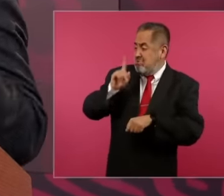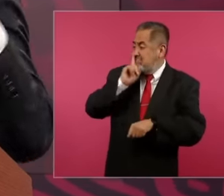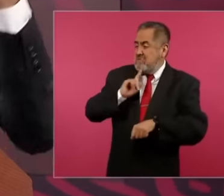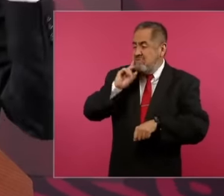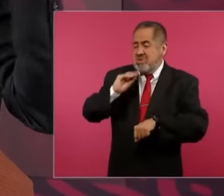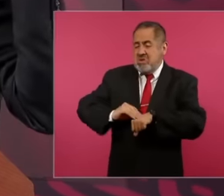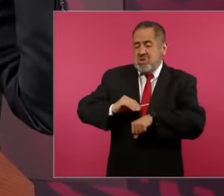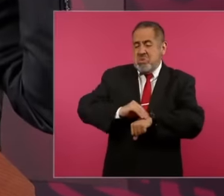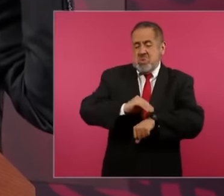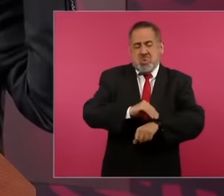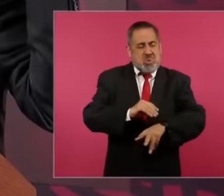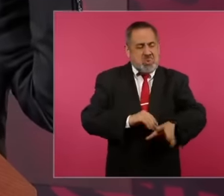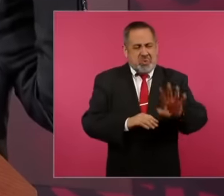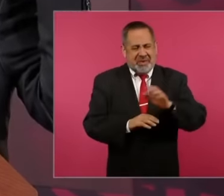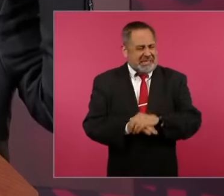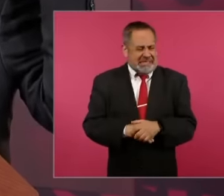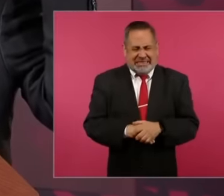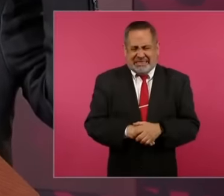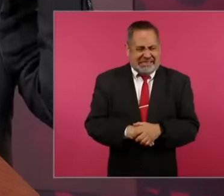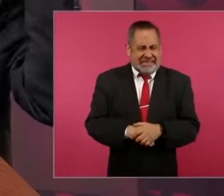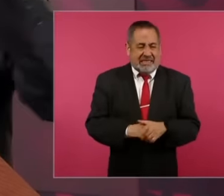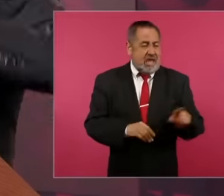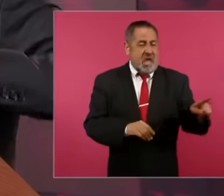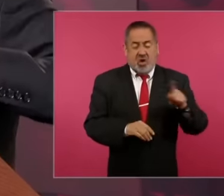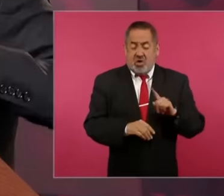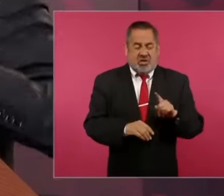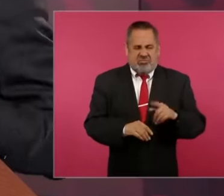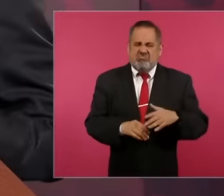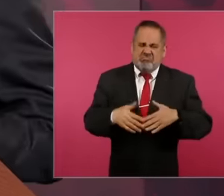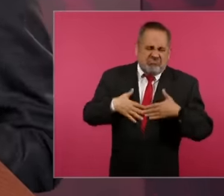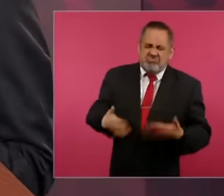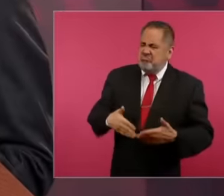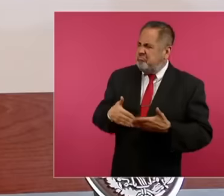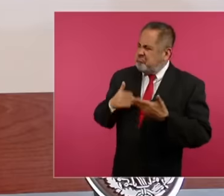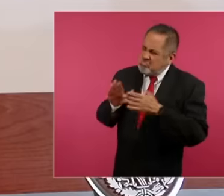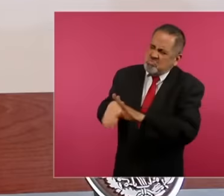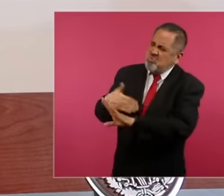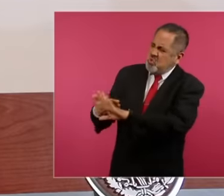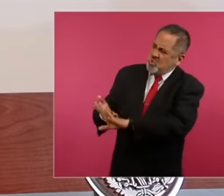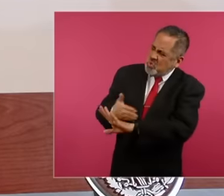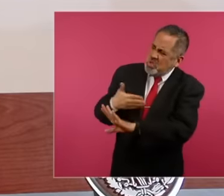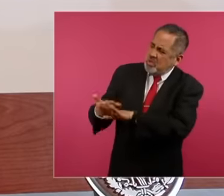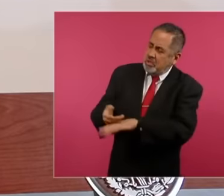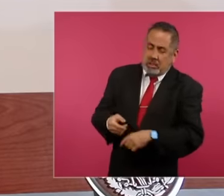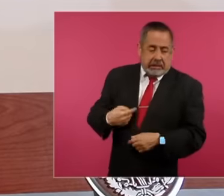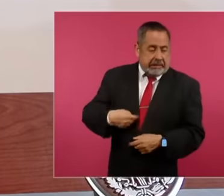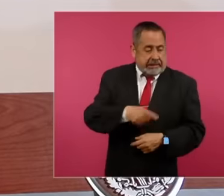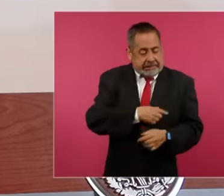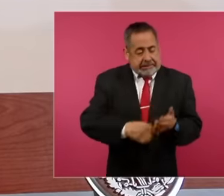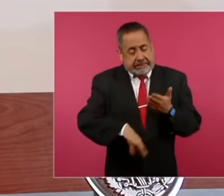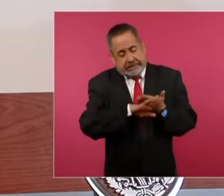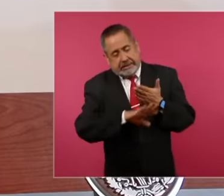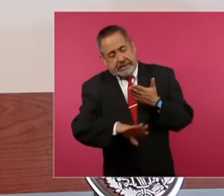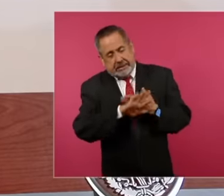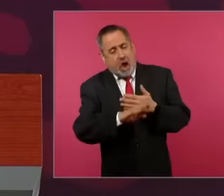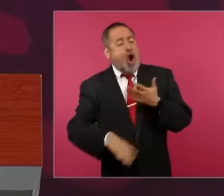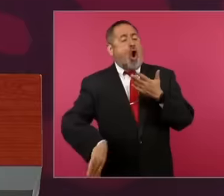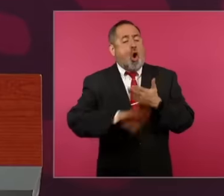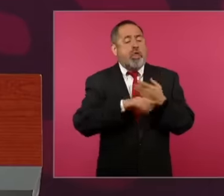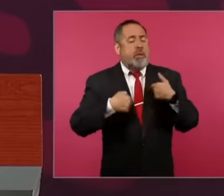están en una campaña abierta en contra de nosotros, en contra